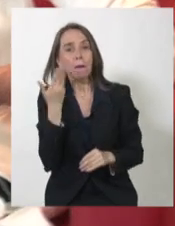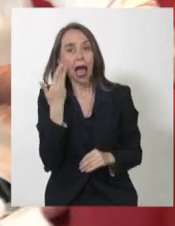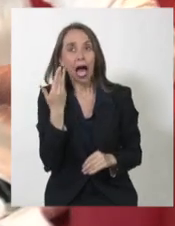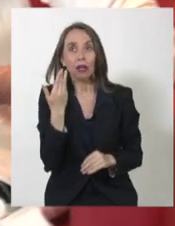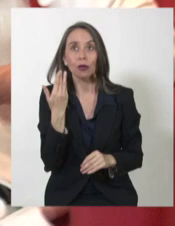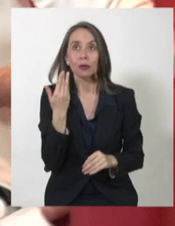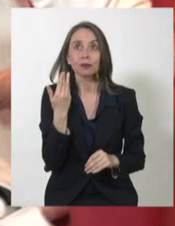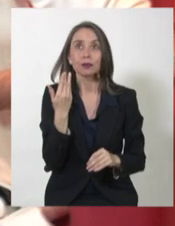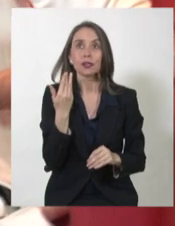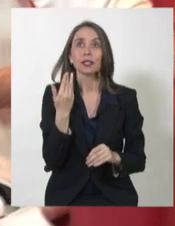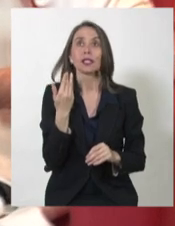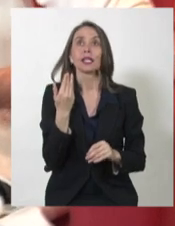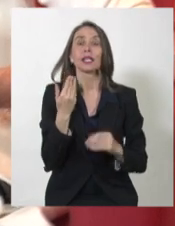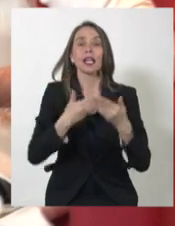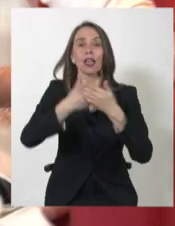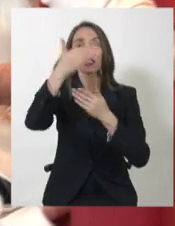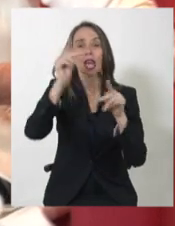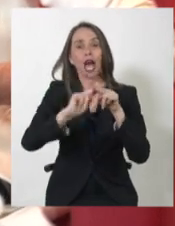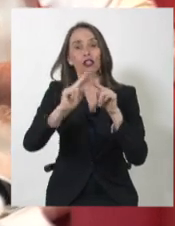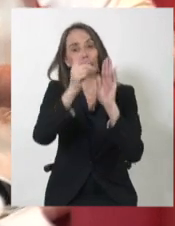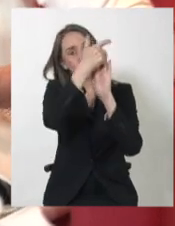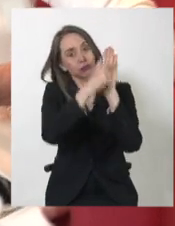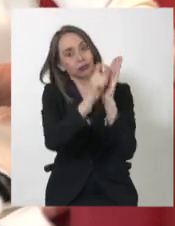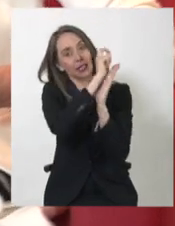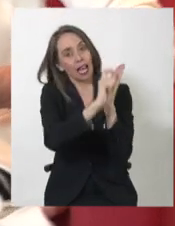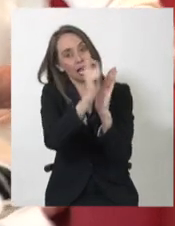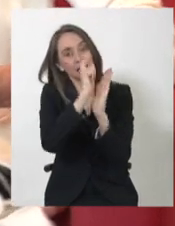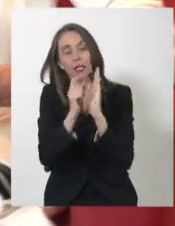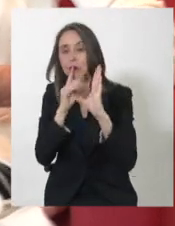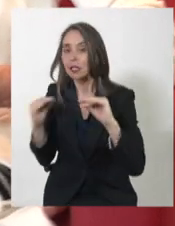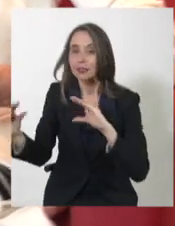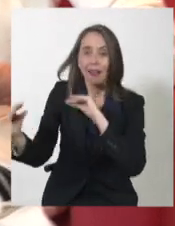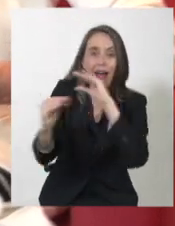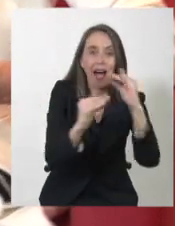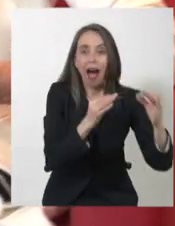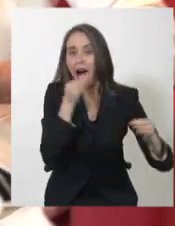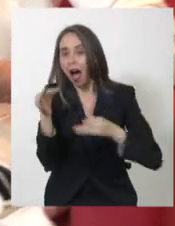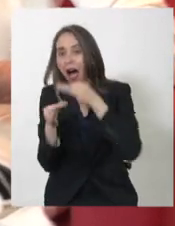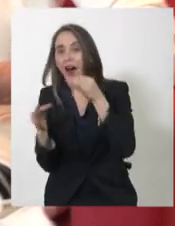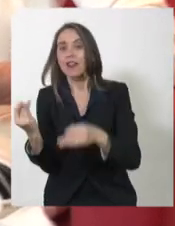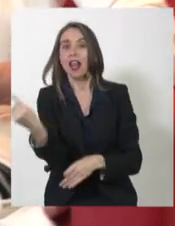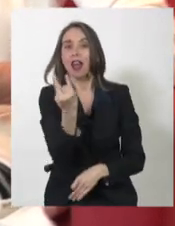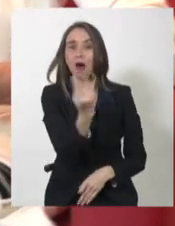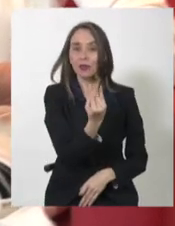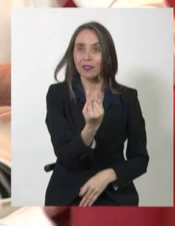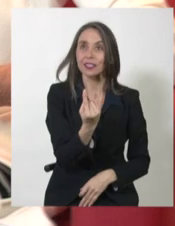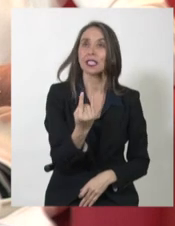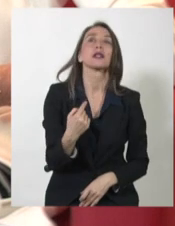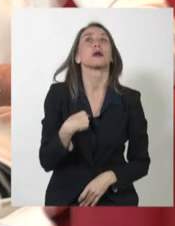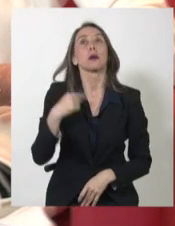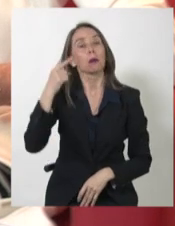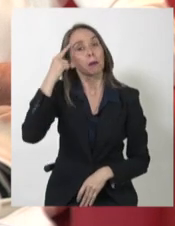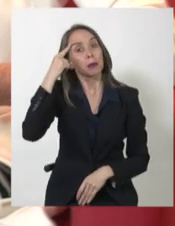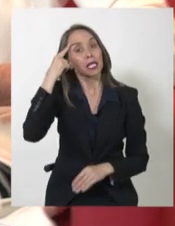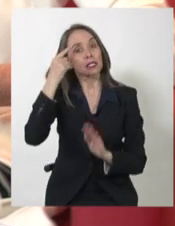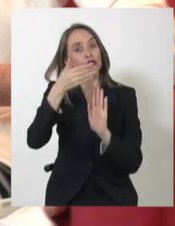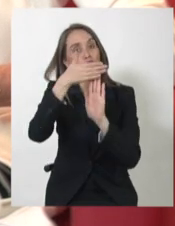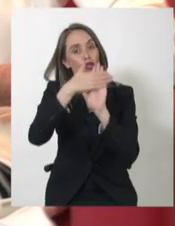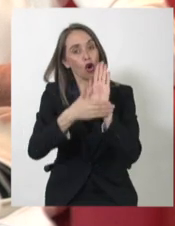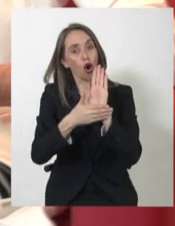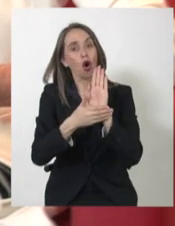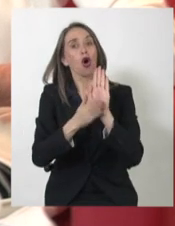a editoriales en los diarios, a comentarios en las universidades, en fin. A mí me parece que una hoja en